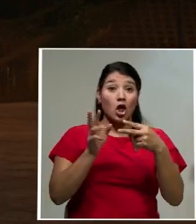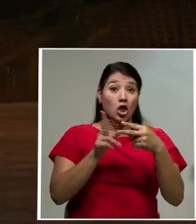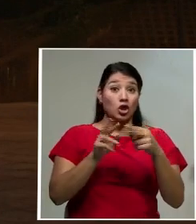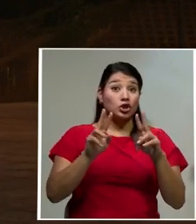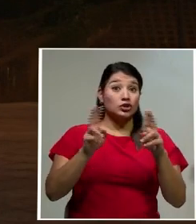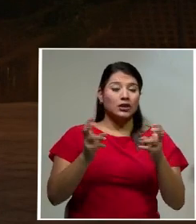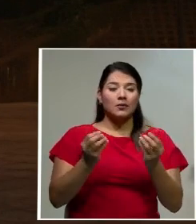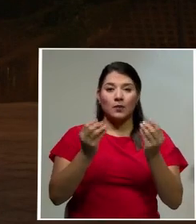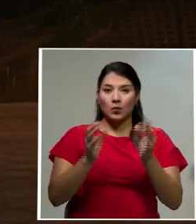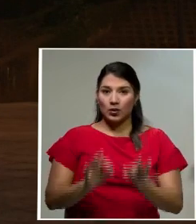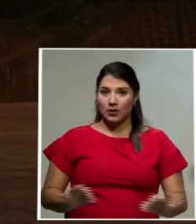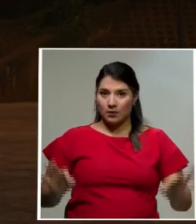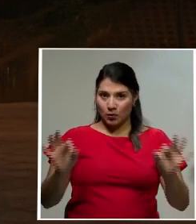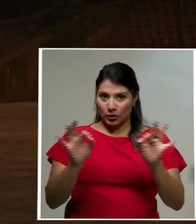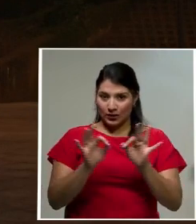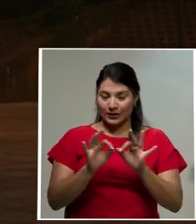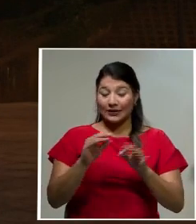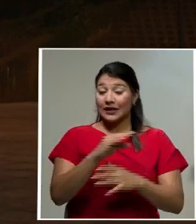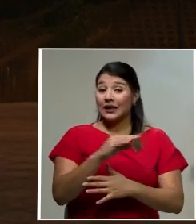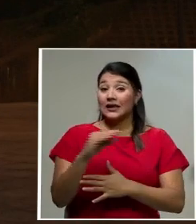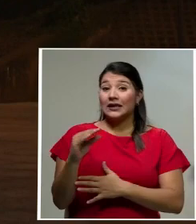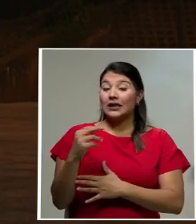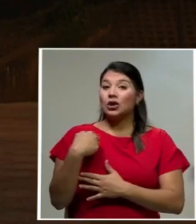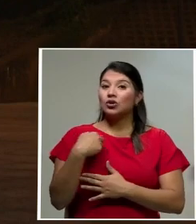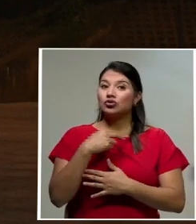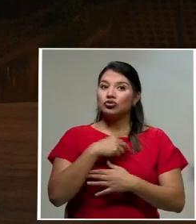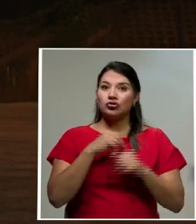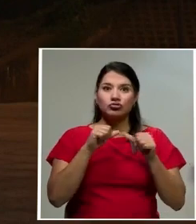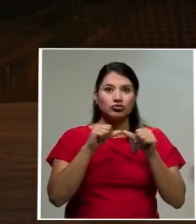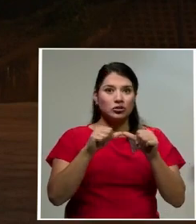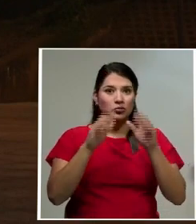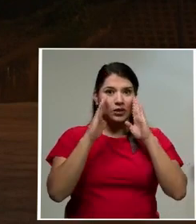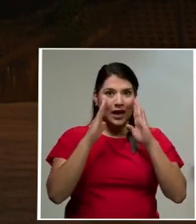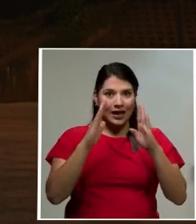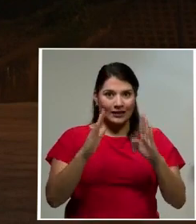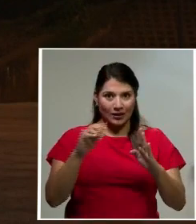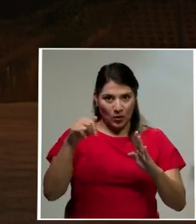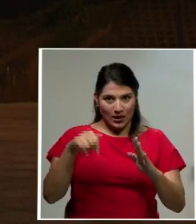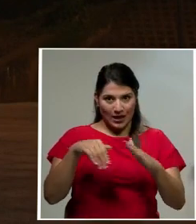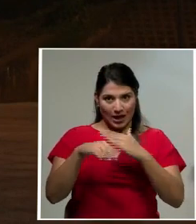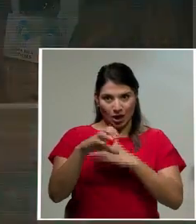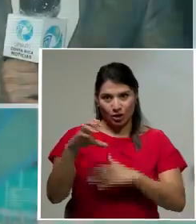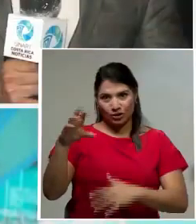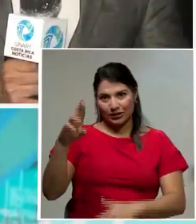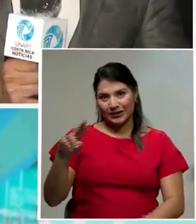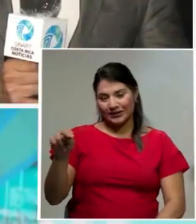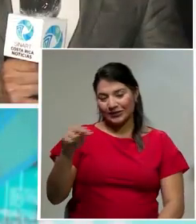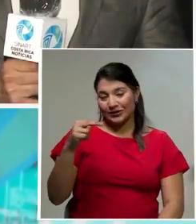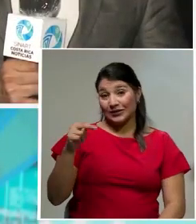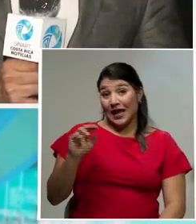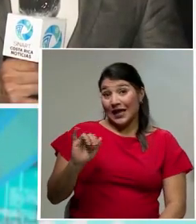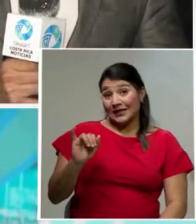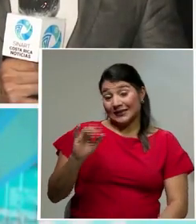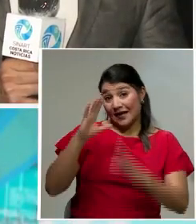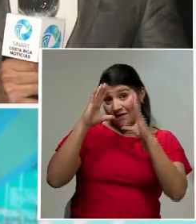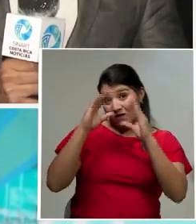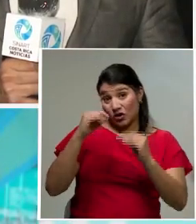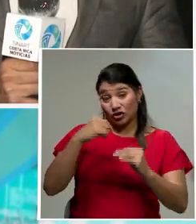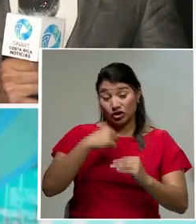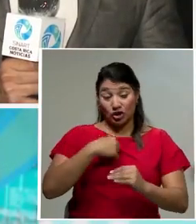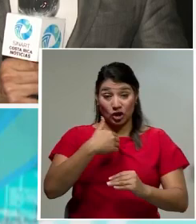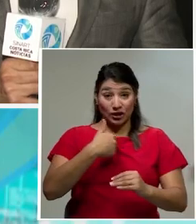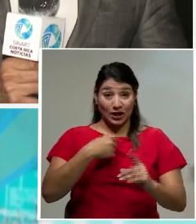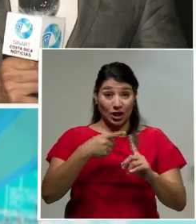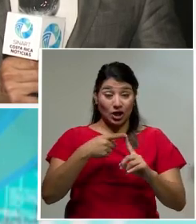bastante importantes y pues estaremos dando seguimiento en Costa Rica Noticias. Ernesto, televidentes, esta es la información acá